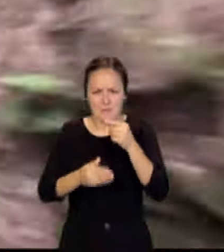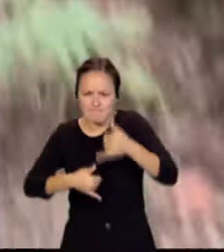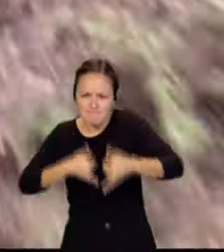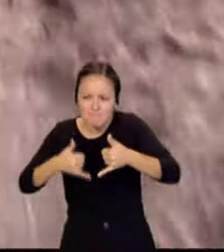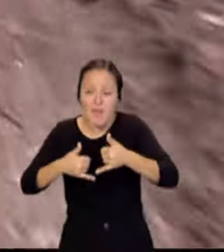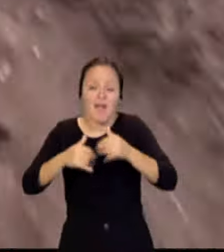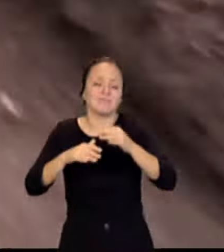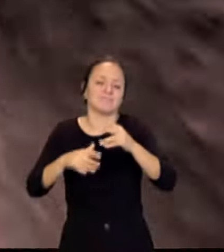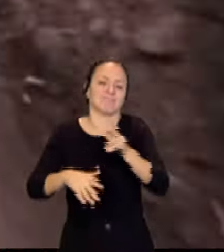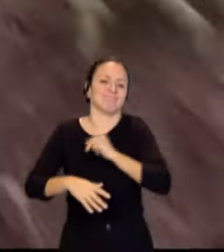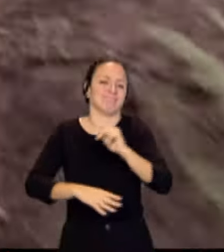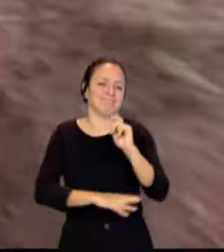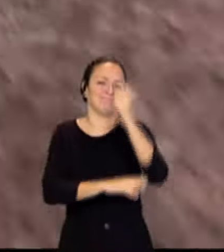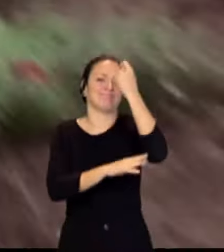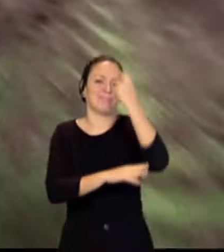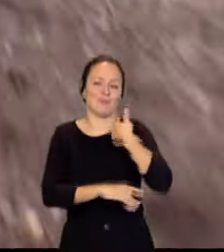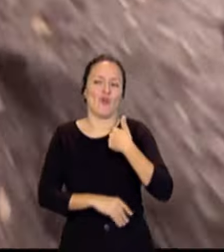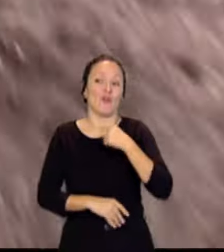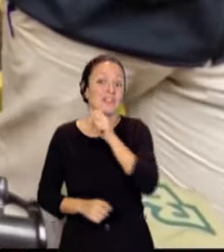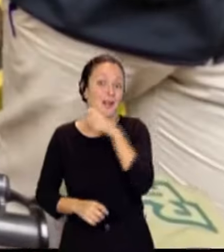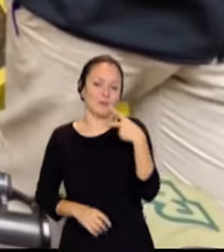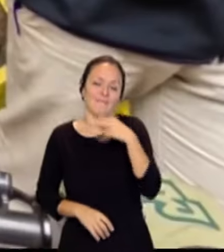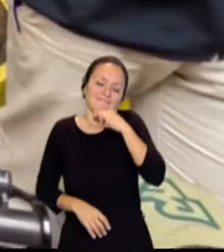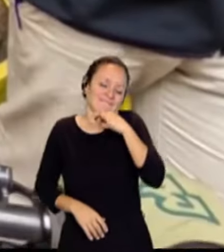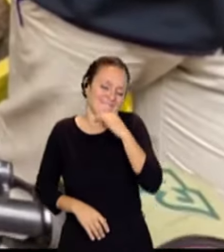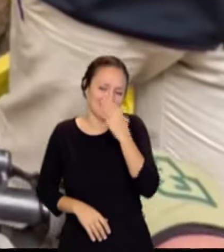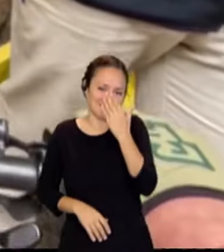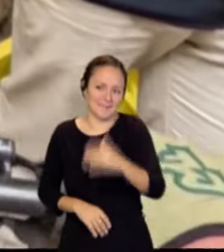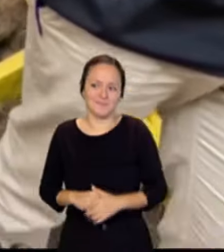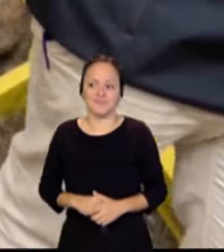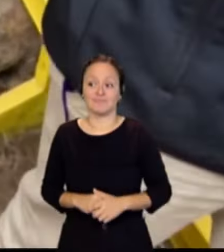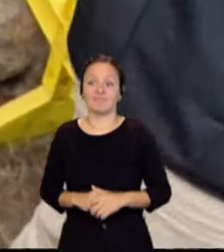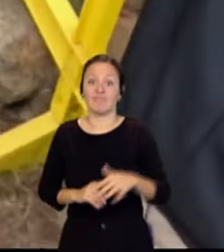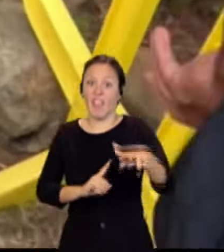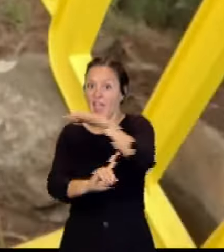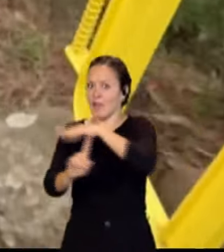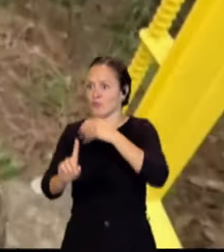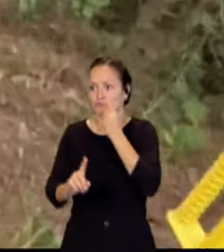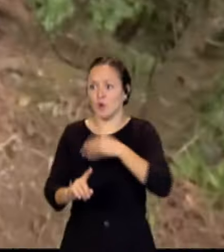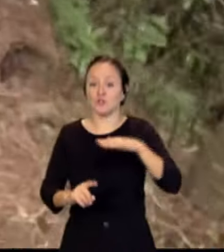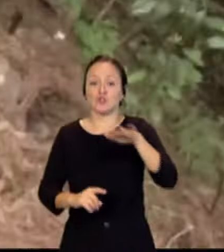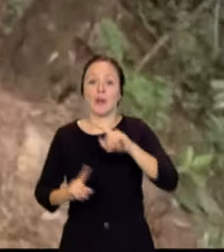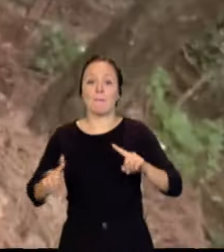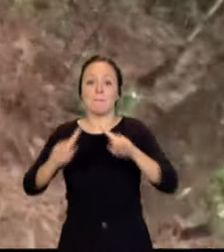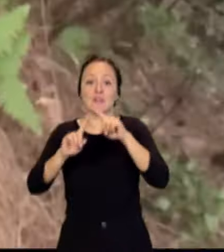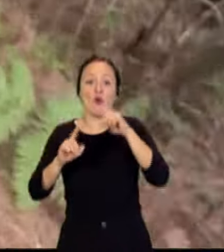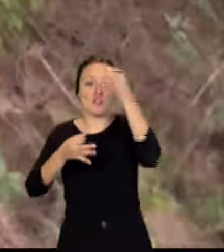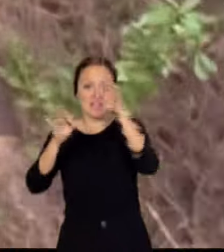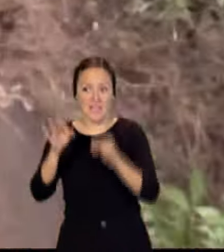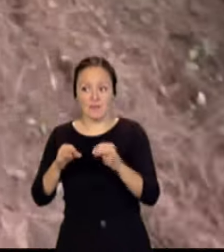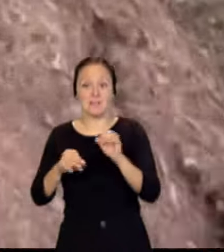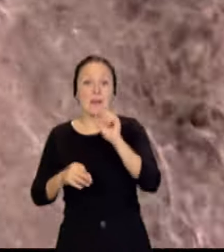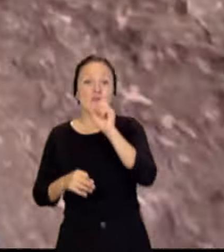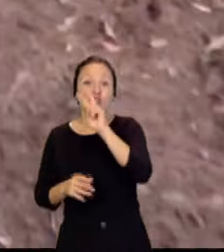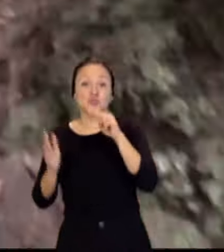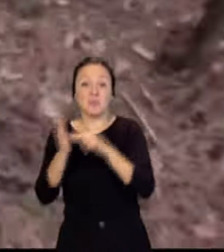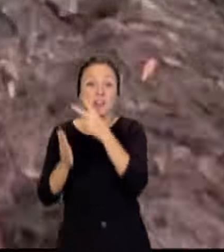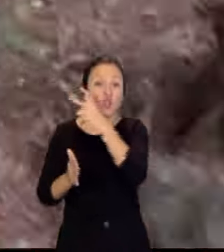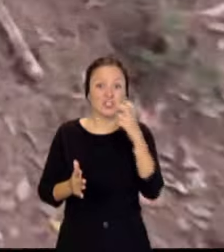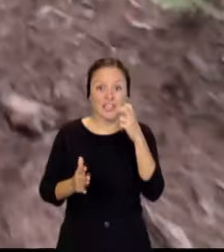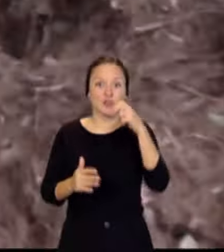Gan la carrera contentísimo con el resultado la verdad en un entorno espectacular cerca del pico de la nieve a casi 2200 Met de altitud